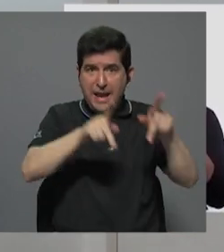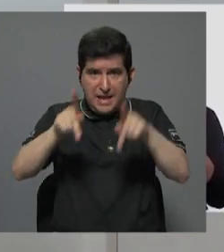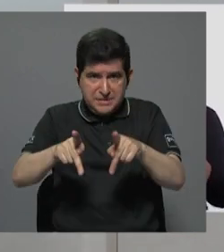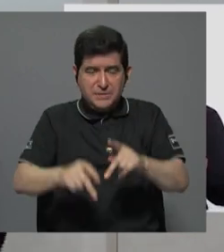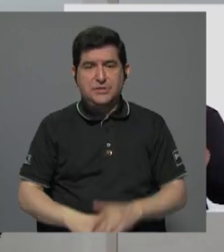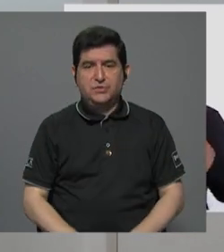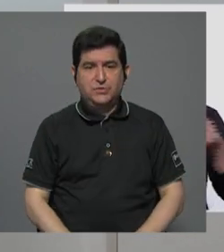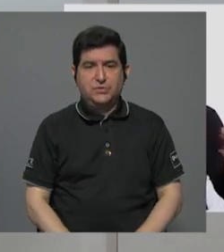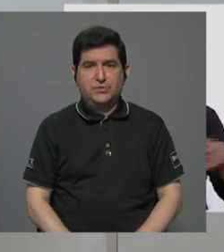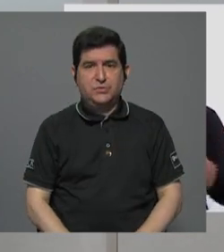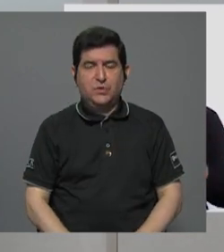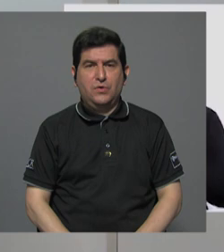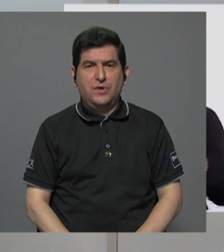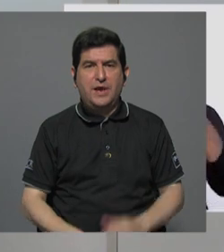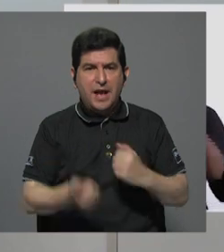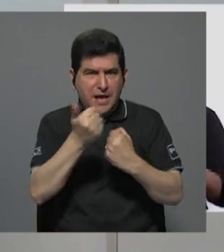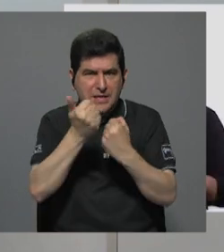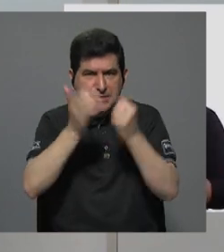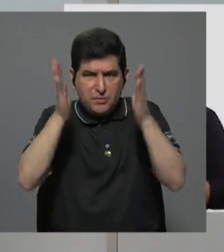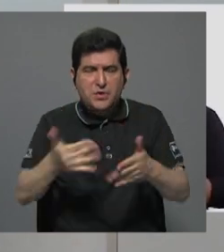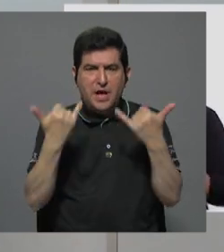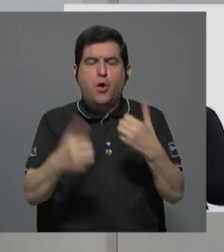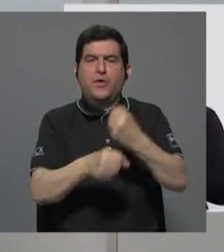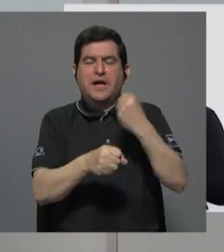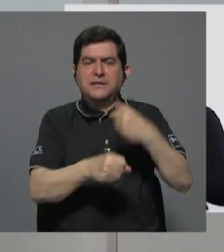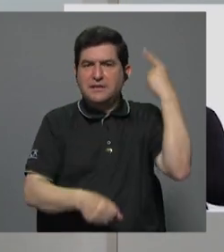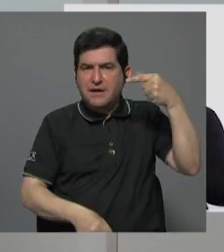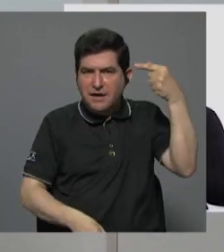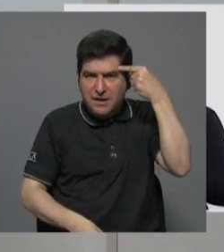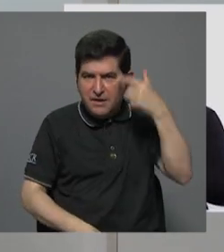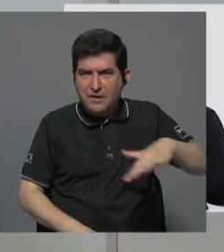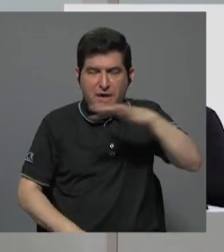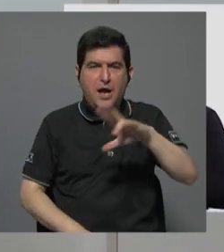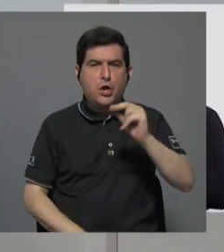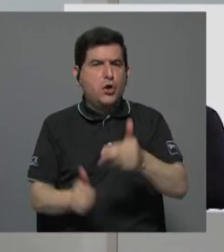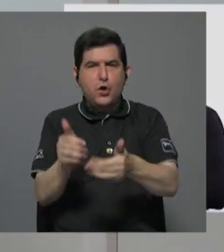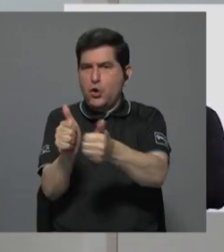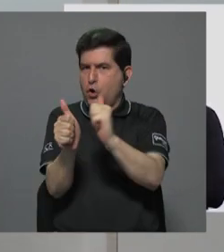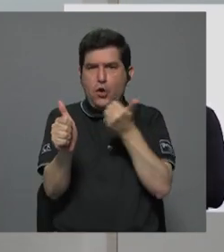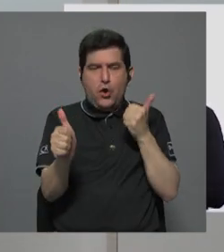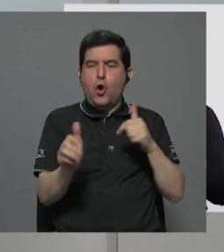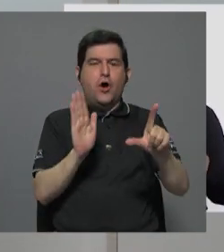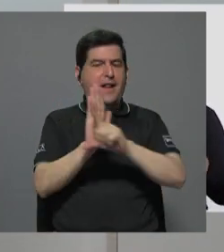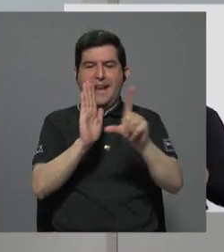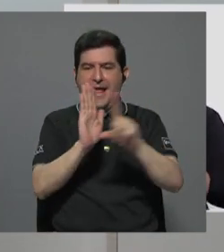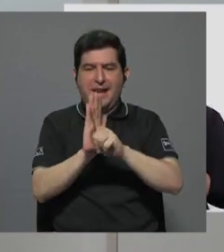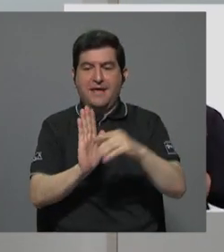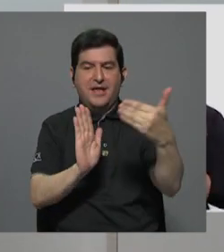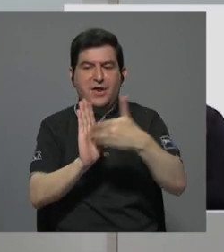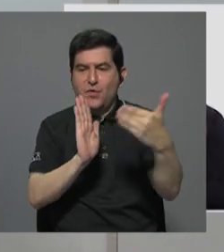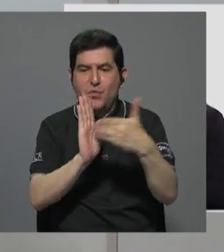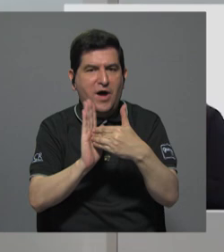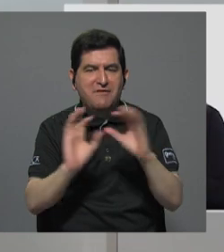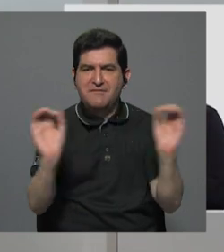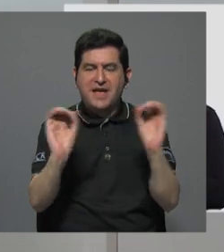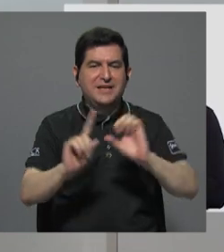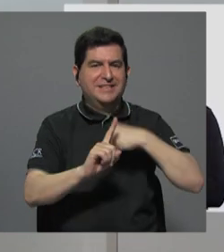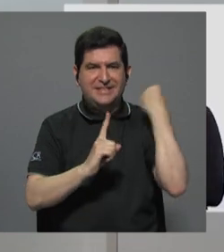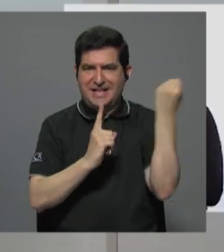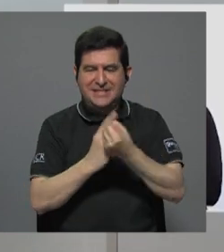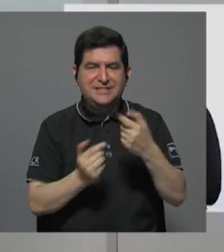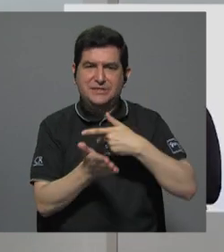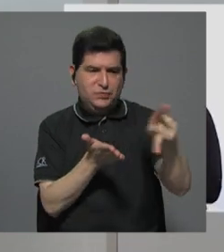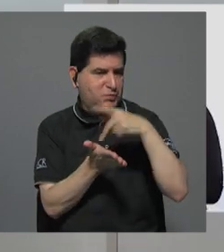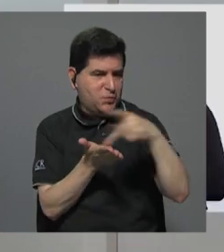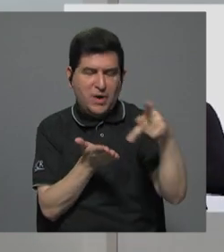los colaboradores que hoy trabajan en el estado es decir no es retroactiva la ley por lo tanto no afecta ninguna de las condiciones salariales